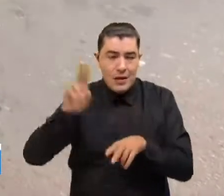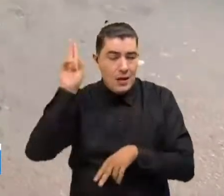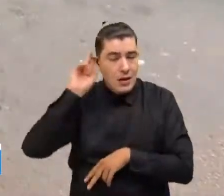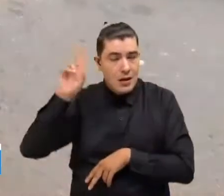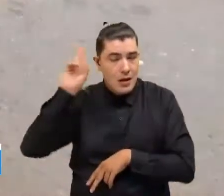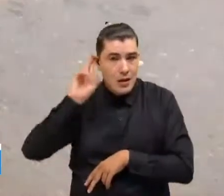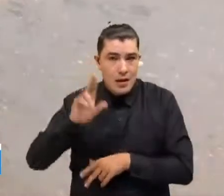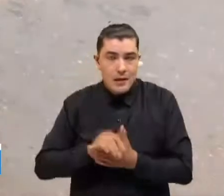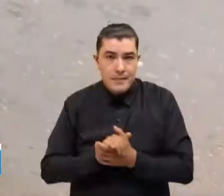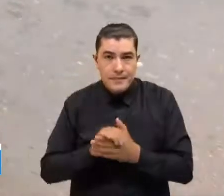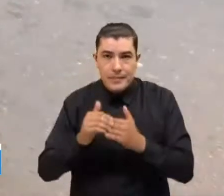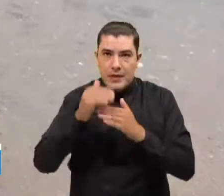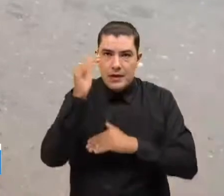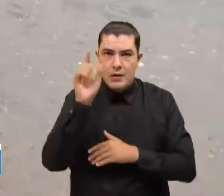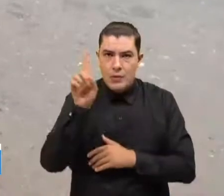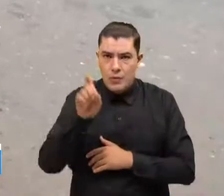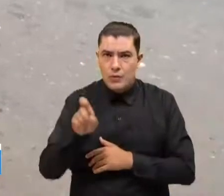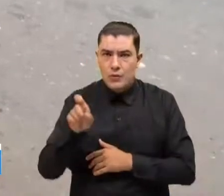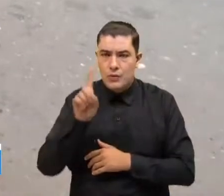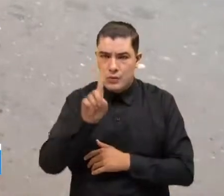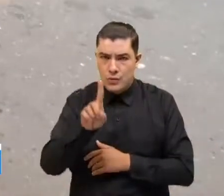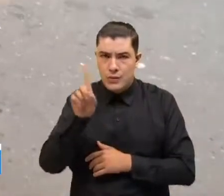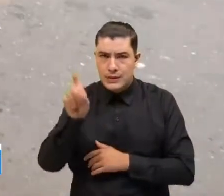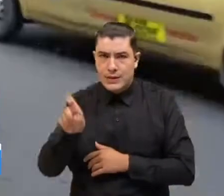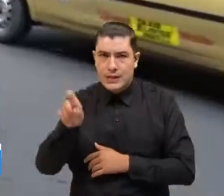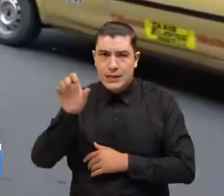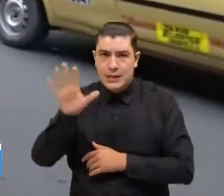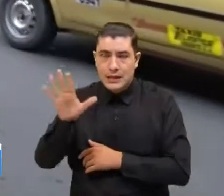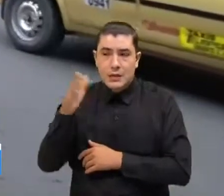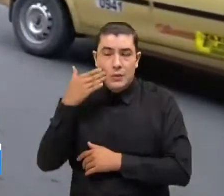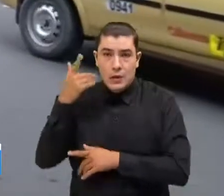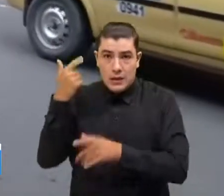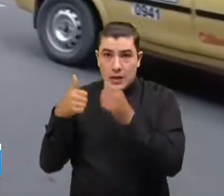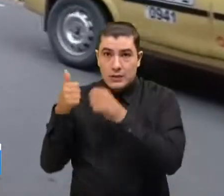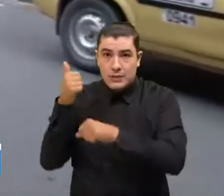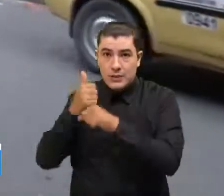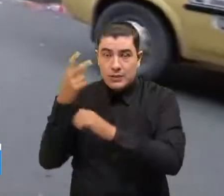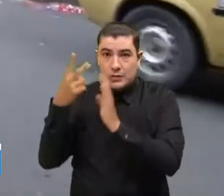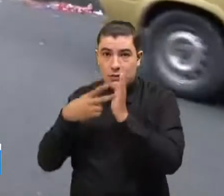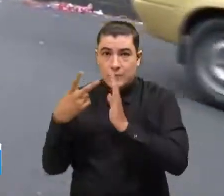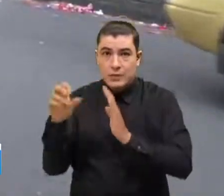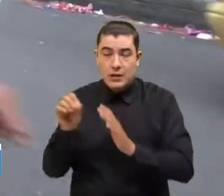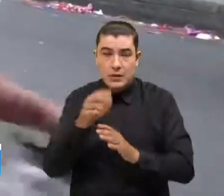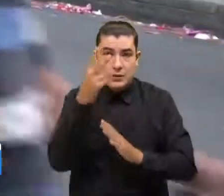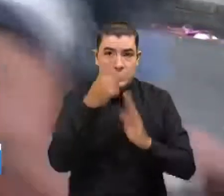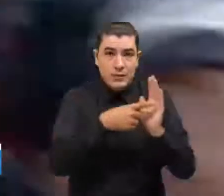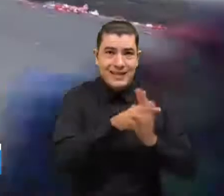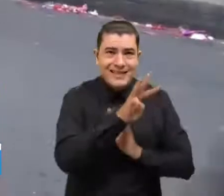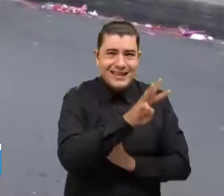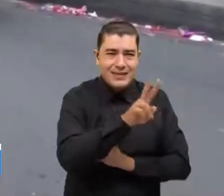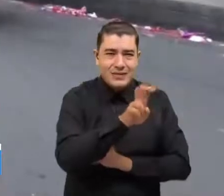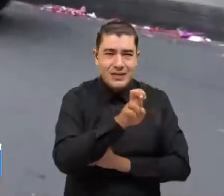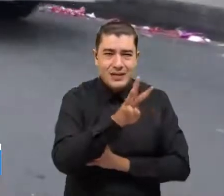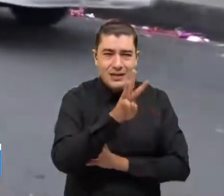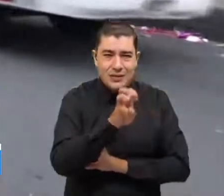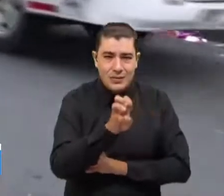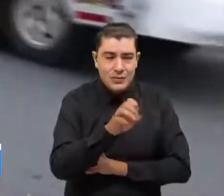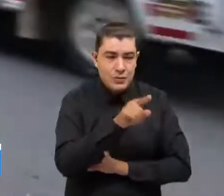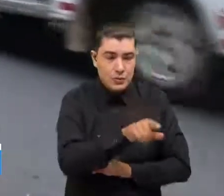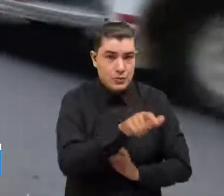superan los 65 comparendos aplicados durante el año 2020 2.388 comparendos han sido aplicados por no portar